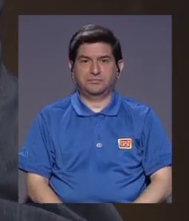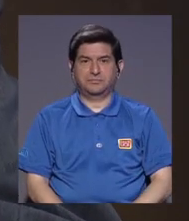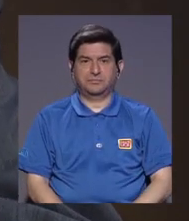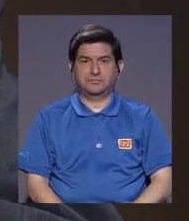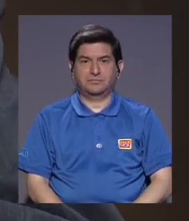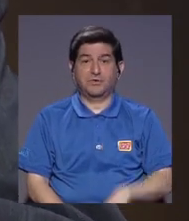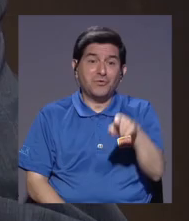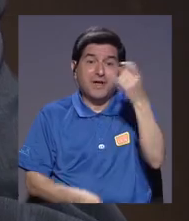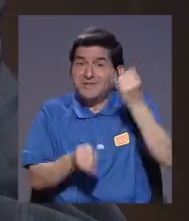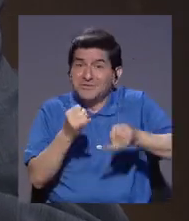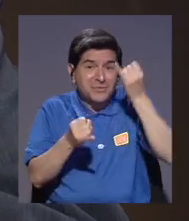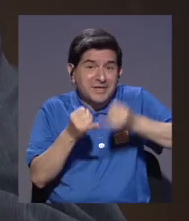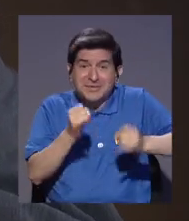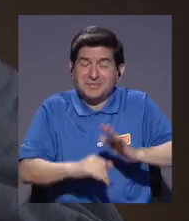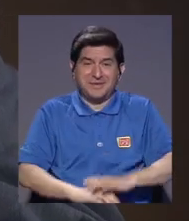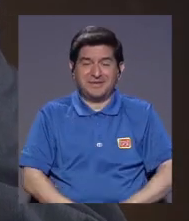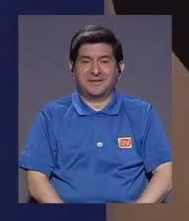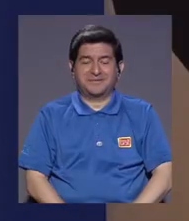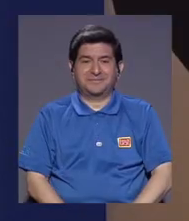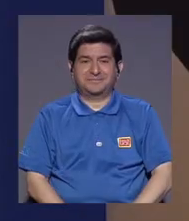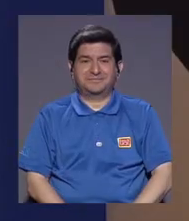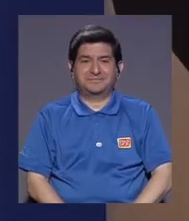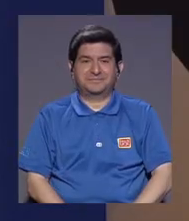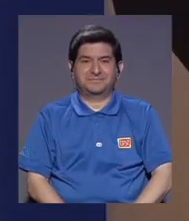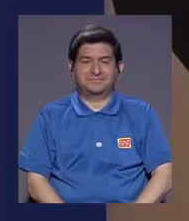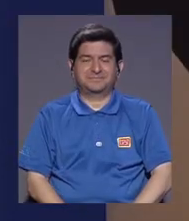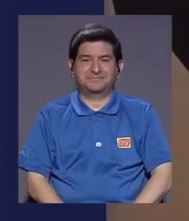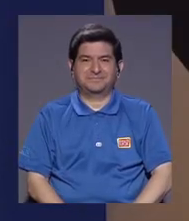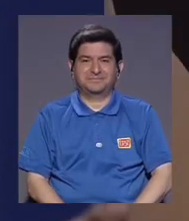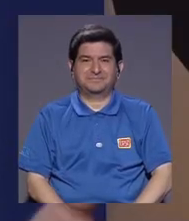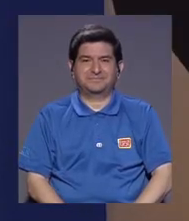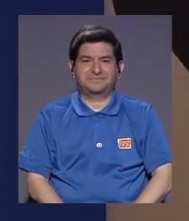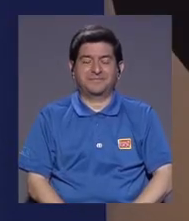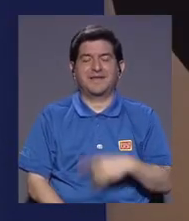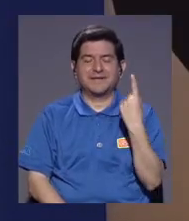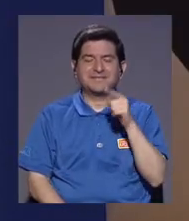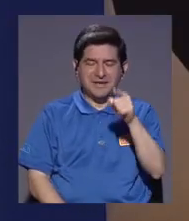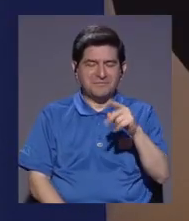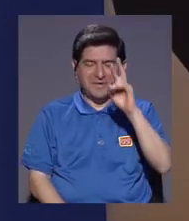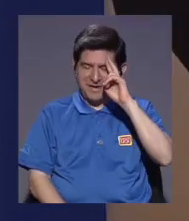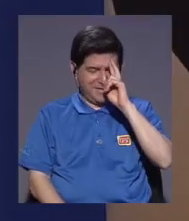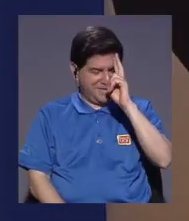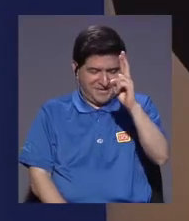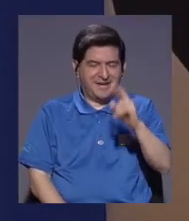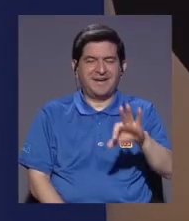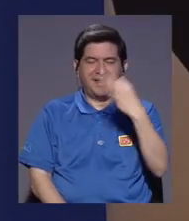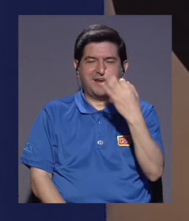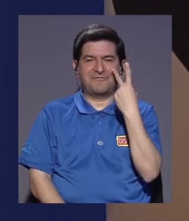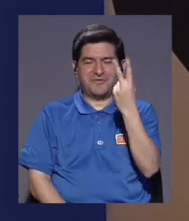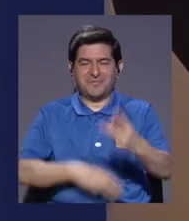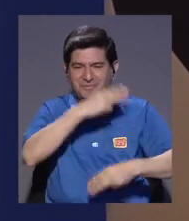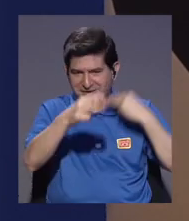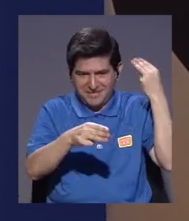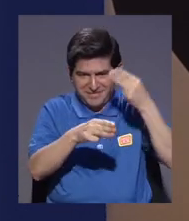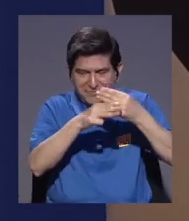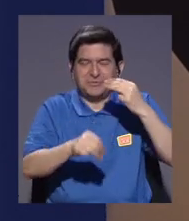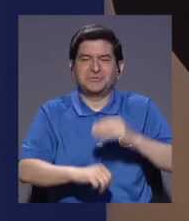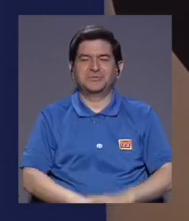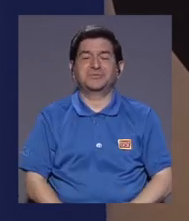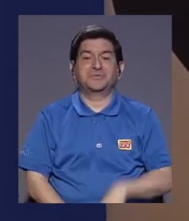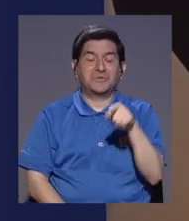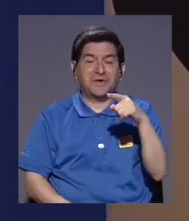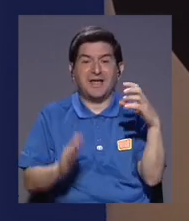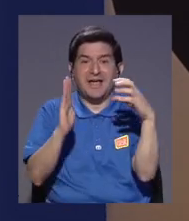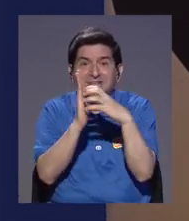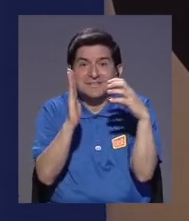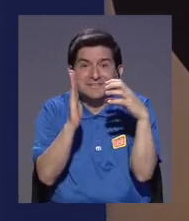cuando empiezan me voy con eso que debe ser siempre irreverente en sus formas de ver el mundo y me parece que